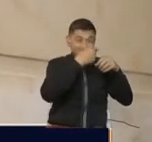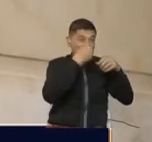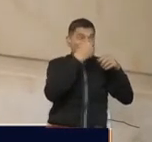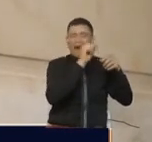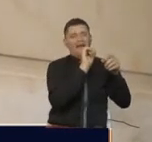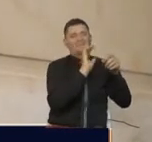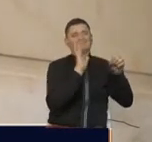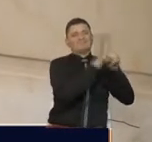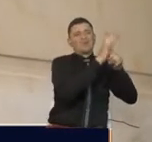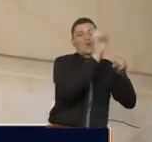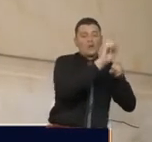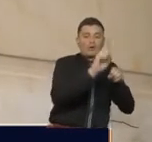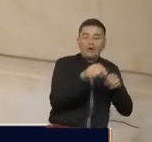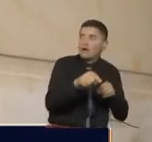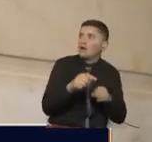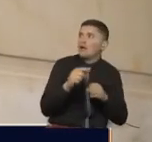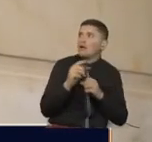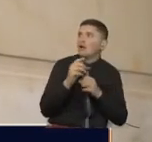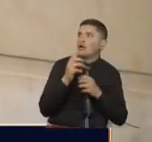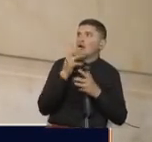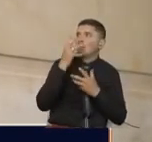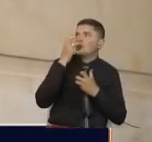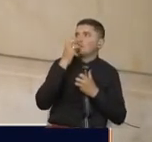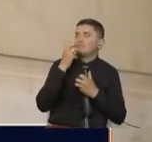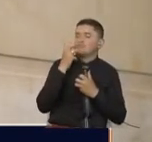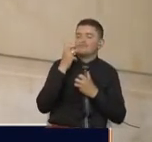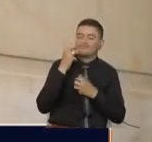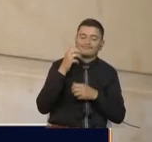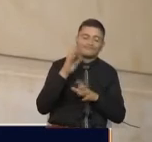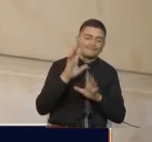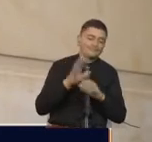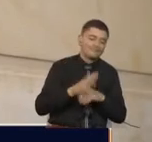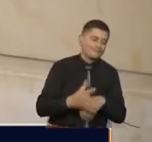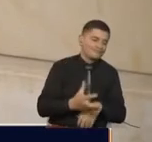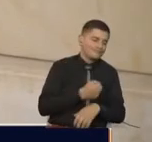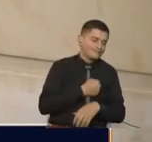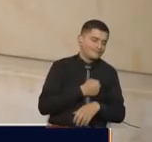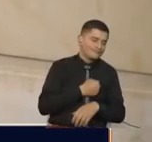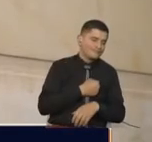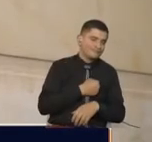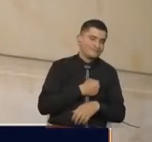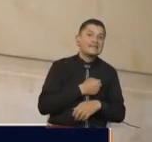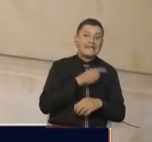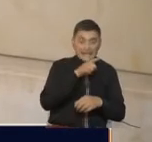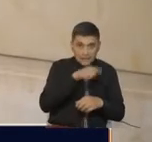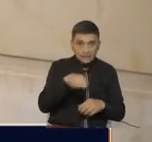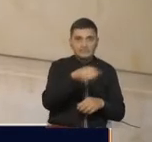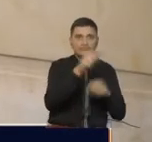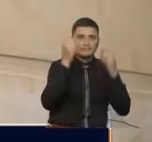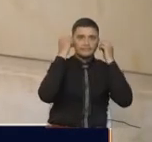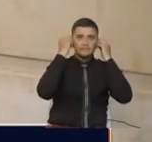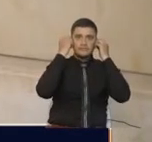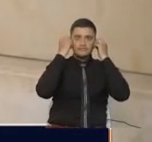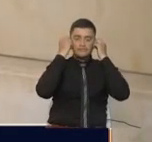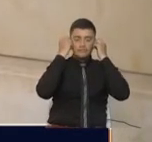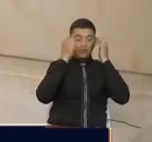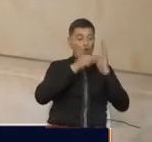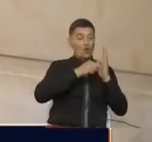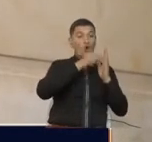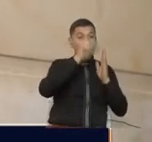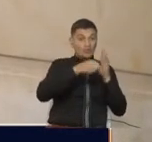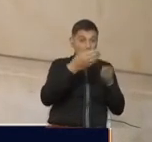sembramos ahí la desesperanza y la desilusión. Si hay problemas e inconvenientes con el contrato de